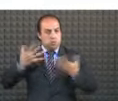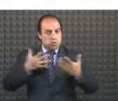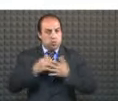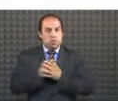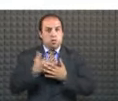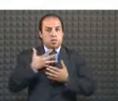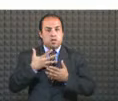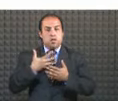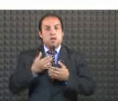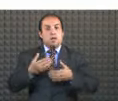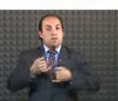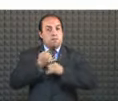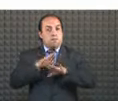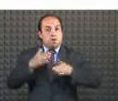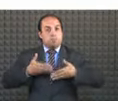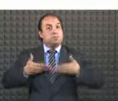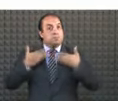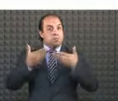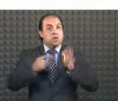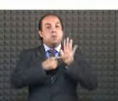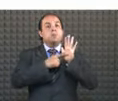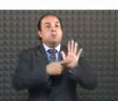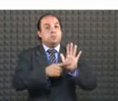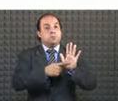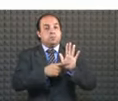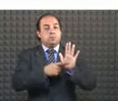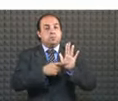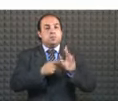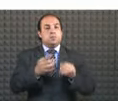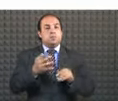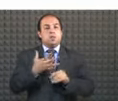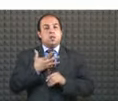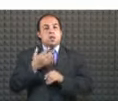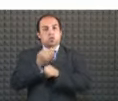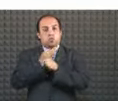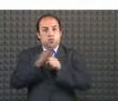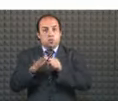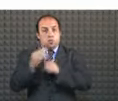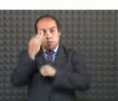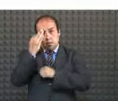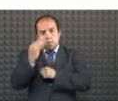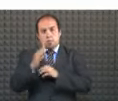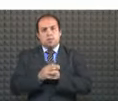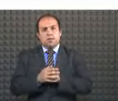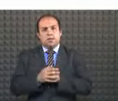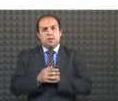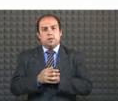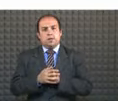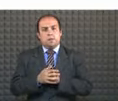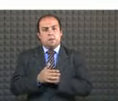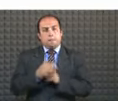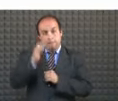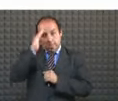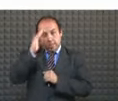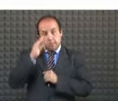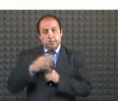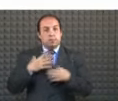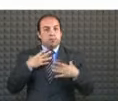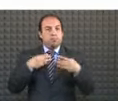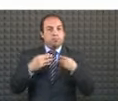quedarnos con el dato más confiable, y se los presentamos justamente porque ya pasó suficiente tiempo para pensar que esta inflexión puede